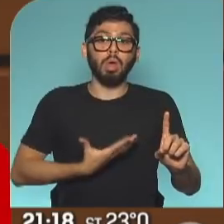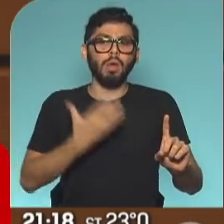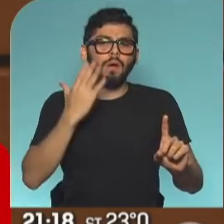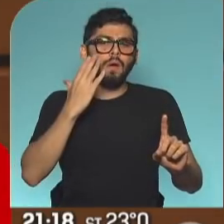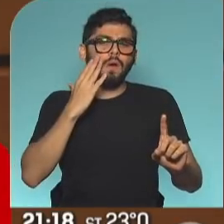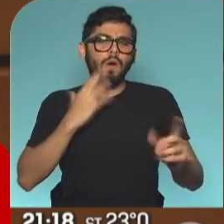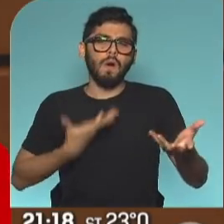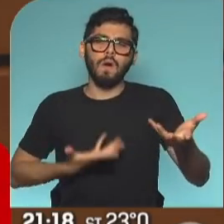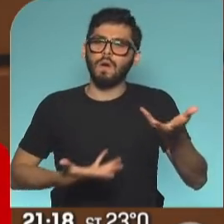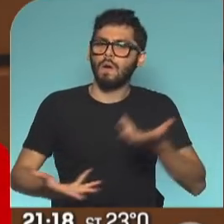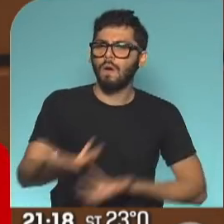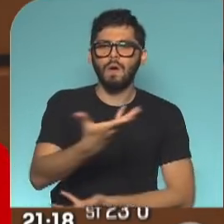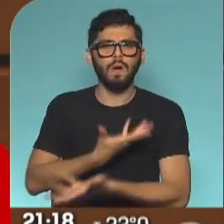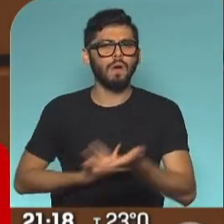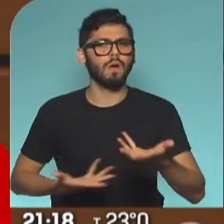humanidad y por esa vía